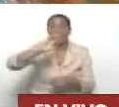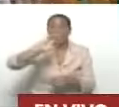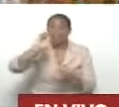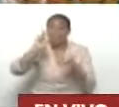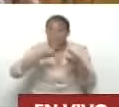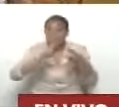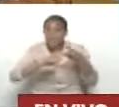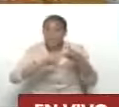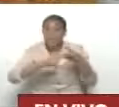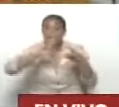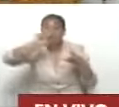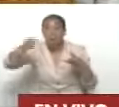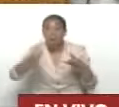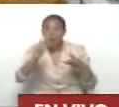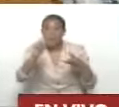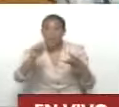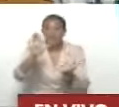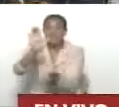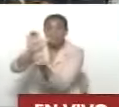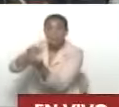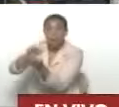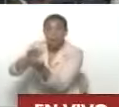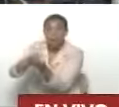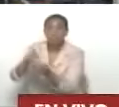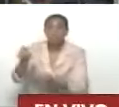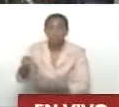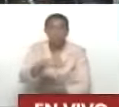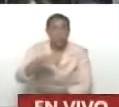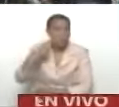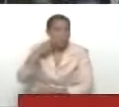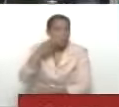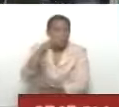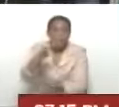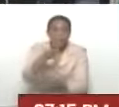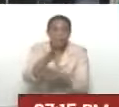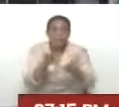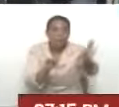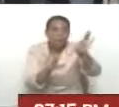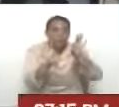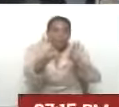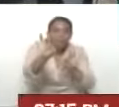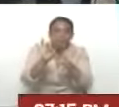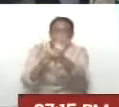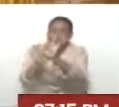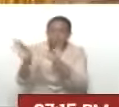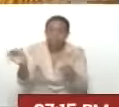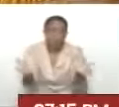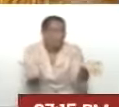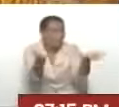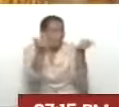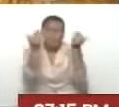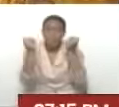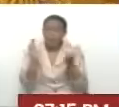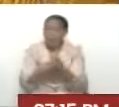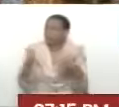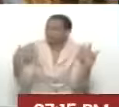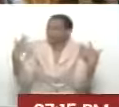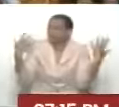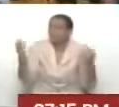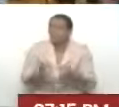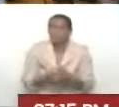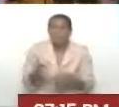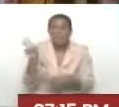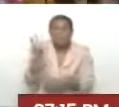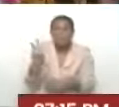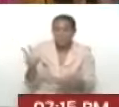acá, de Margarita, porque por donde vamos pasando nosotros armamos un alboroto. El pueblo se